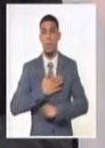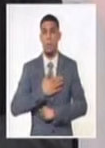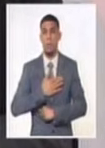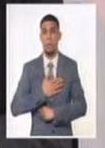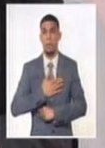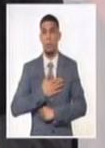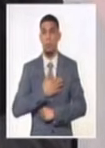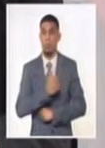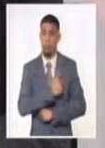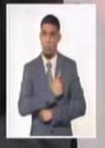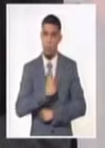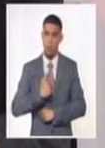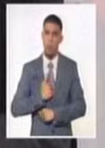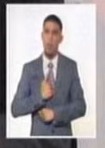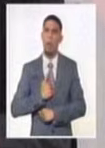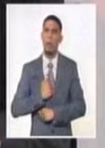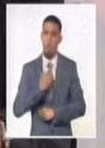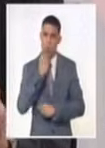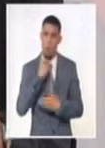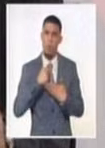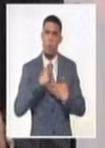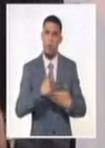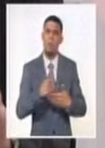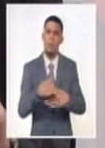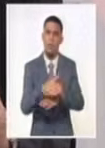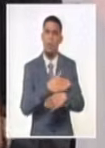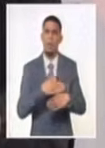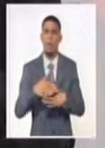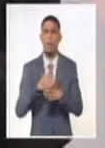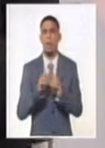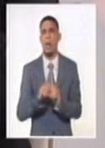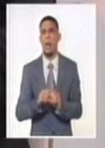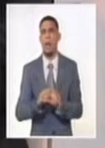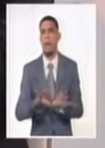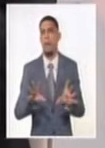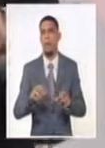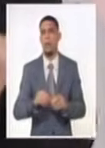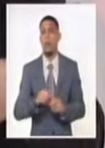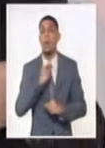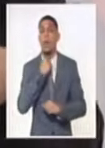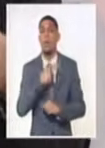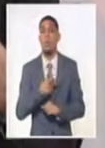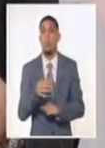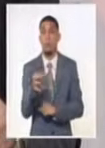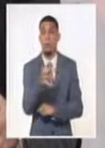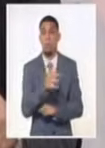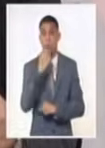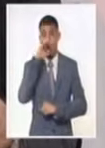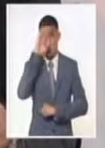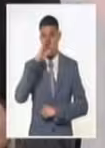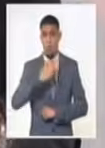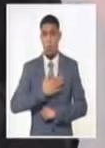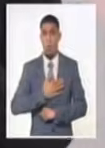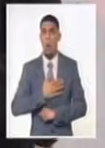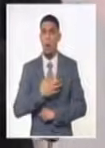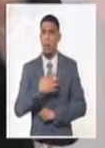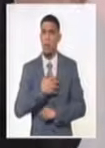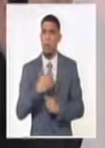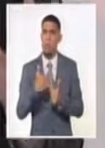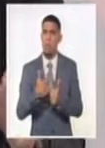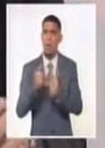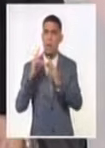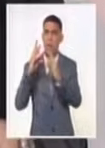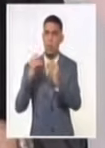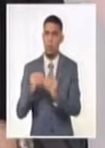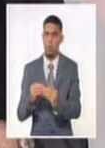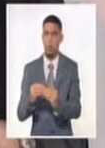no estatales. Y hay muchos ejemplos, hay municipios en Cuba completos que a partir de convocar las autoridades han reparado